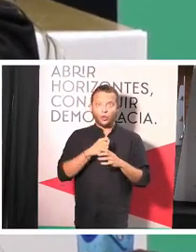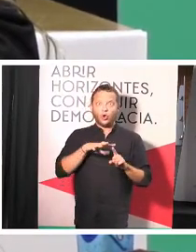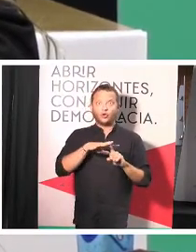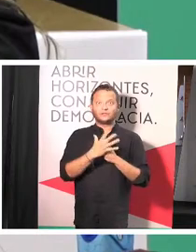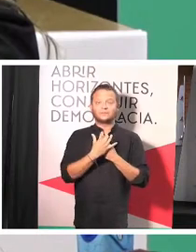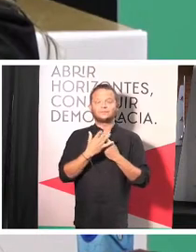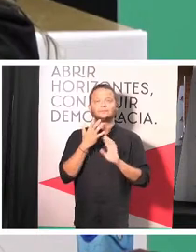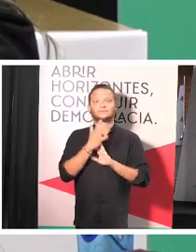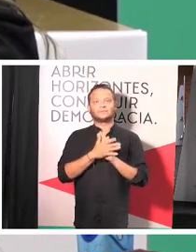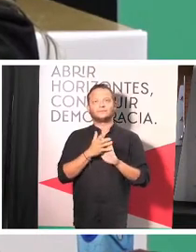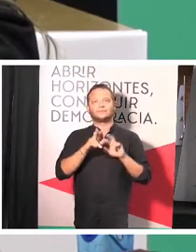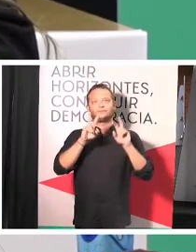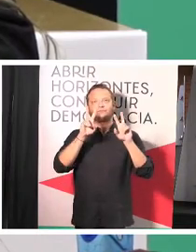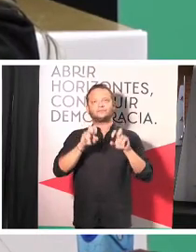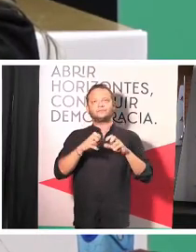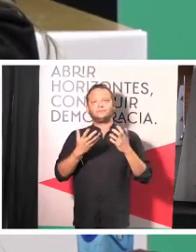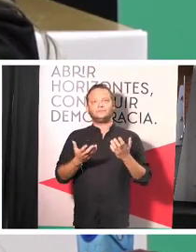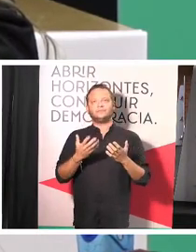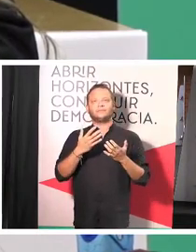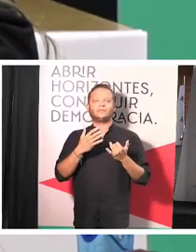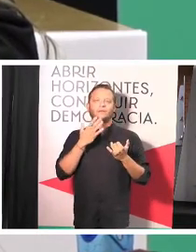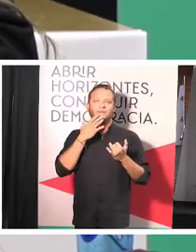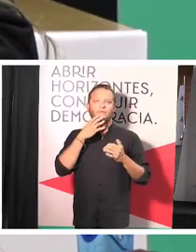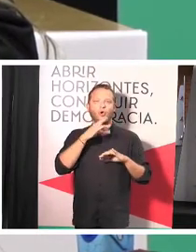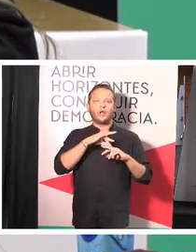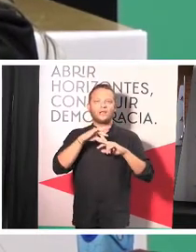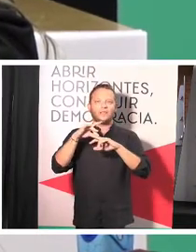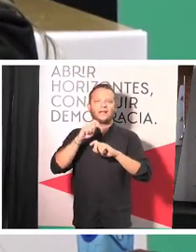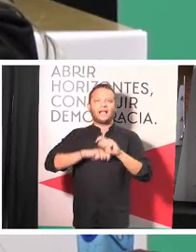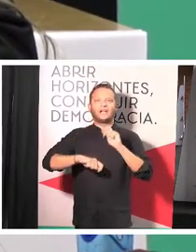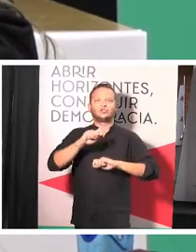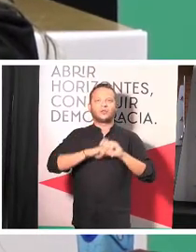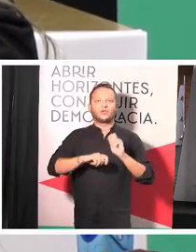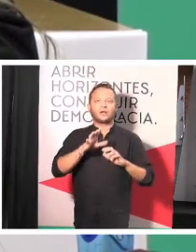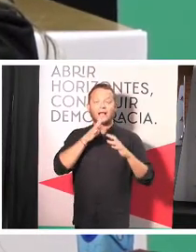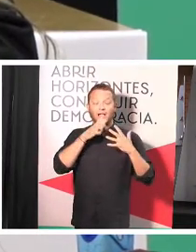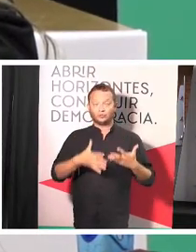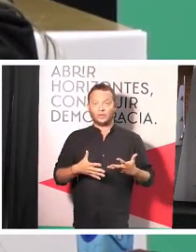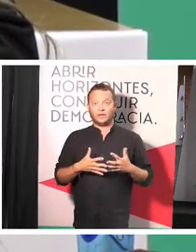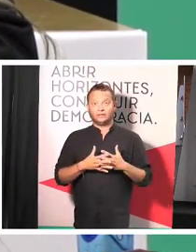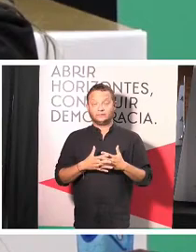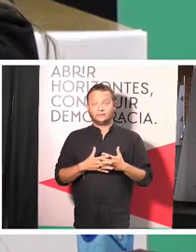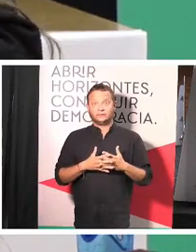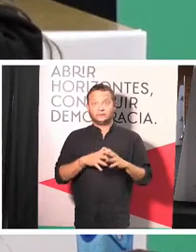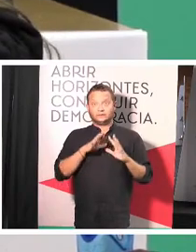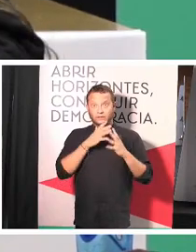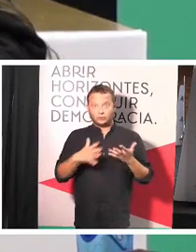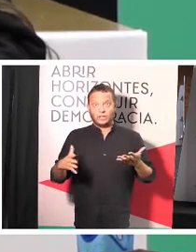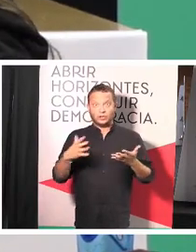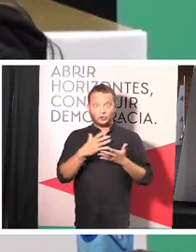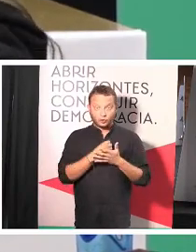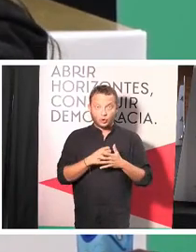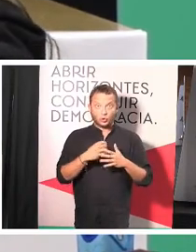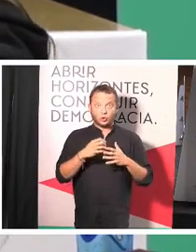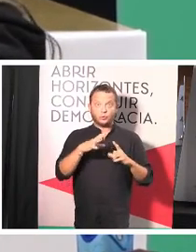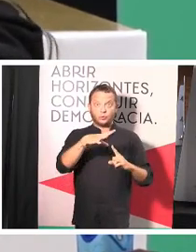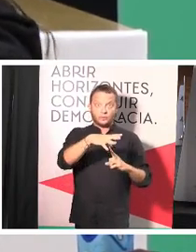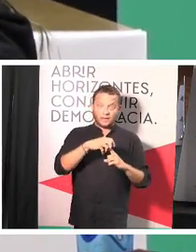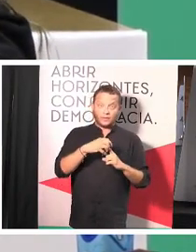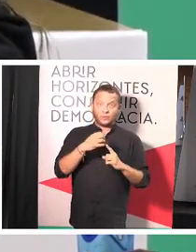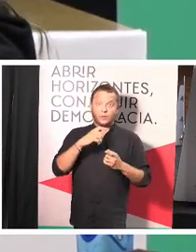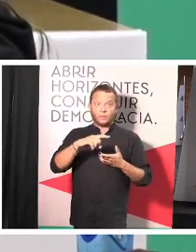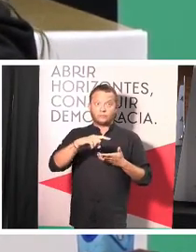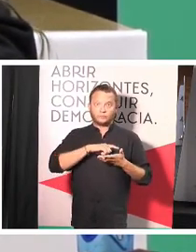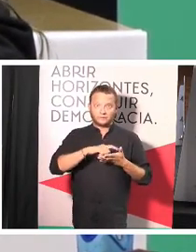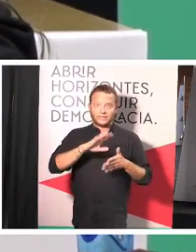contexto de los líderes de estas asociaciones, ¿no? Actualmente, toda esta monopolización del mensaje que os he contado